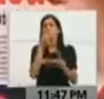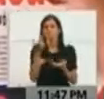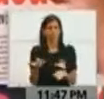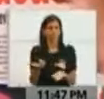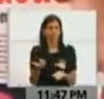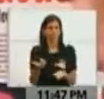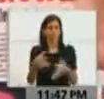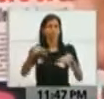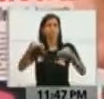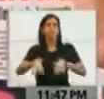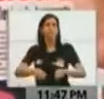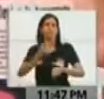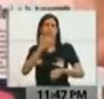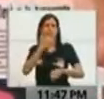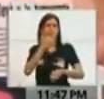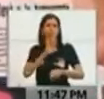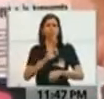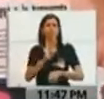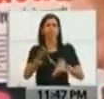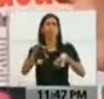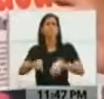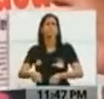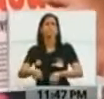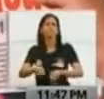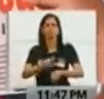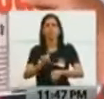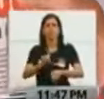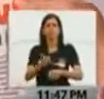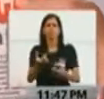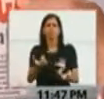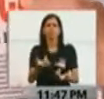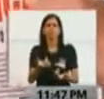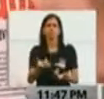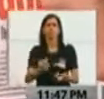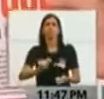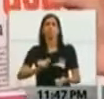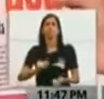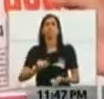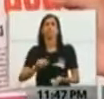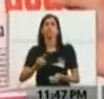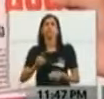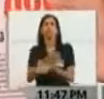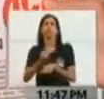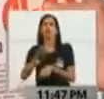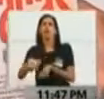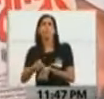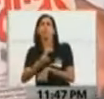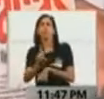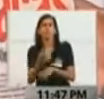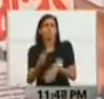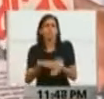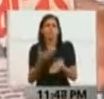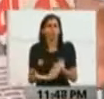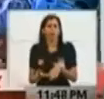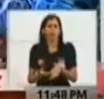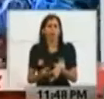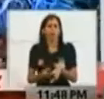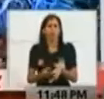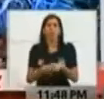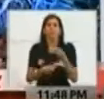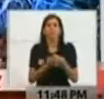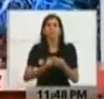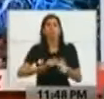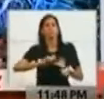expropiaron? ¿Y por qué no la estatizaron? Al contrario, lo que hicieron fue terminar de